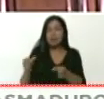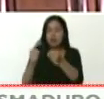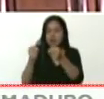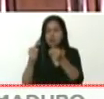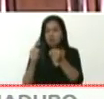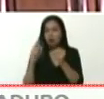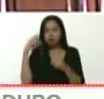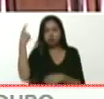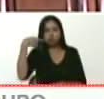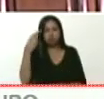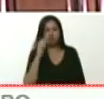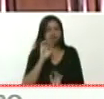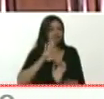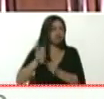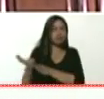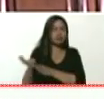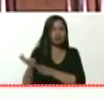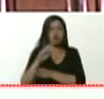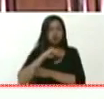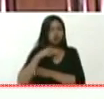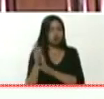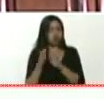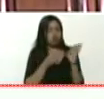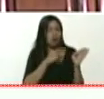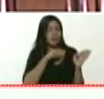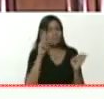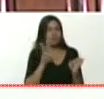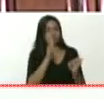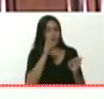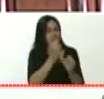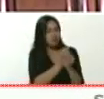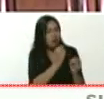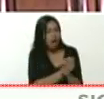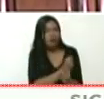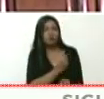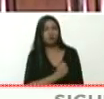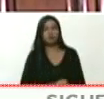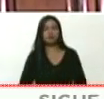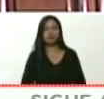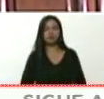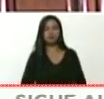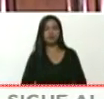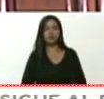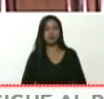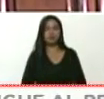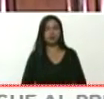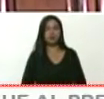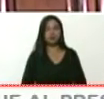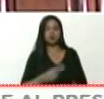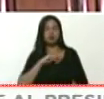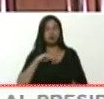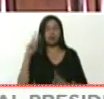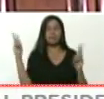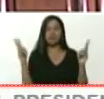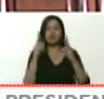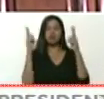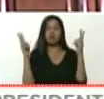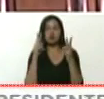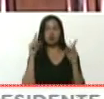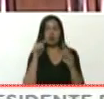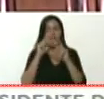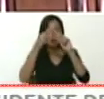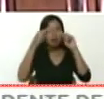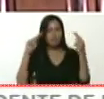enloquece. Allá ellos, acá nosotros, trabajando, trabajando. Nuestra victoria es la